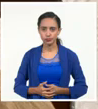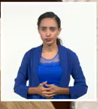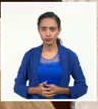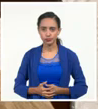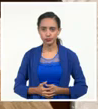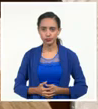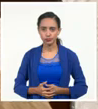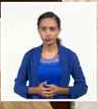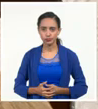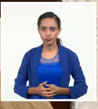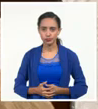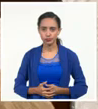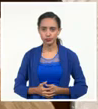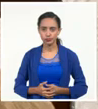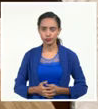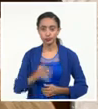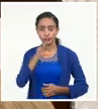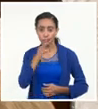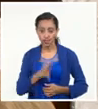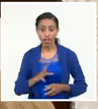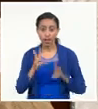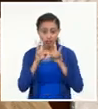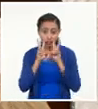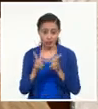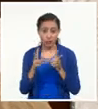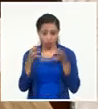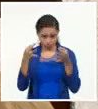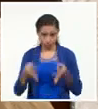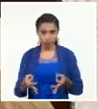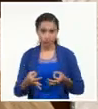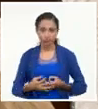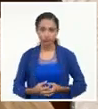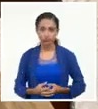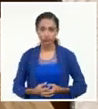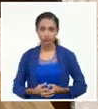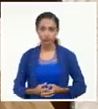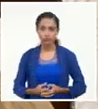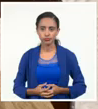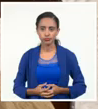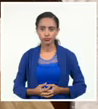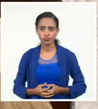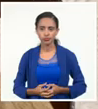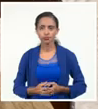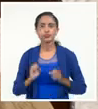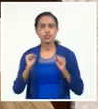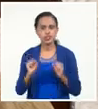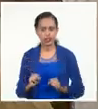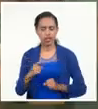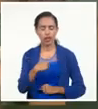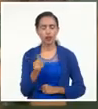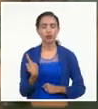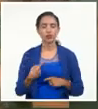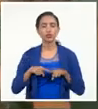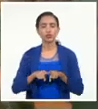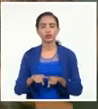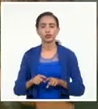Fidel está vivo, sí. Fidel está vivo. Él no se va, él se queda ahí con nosotros.